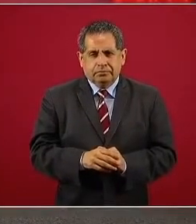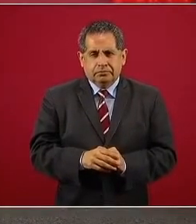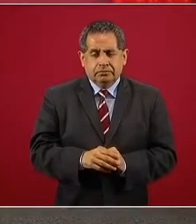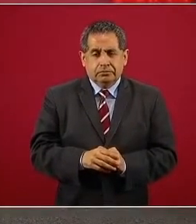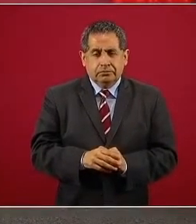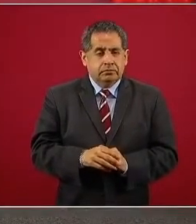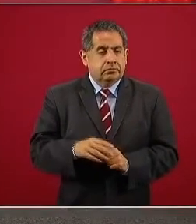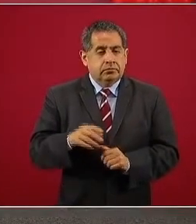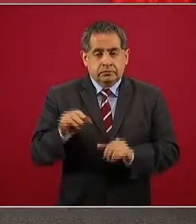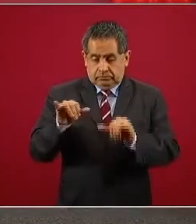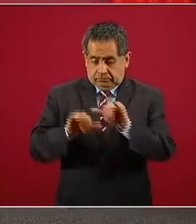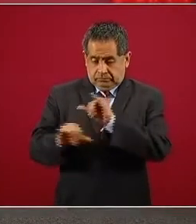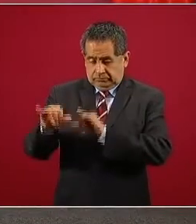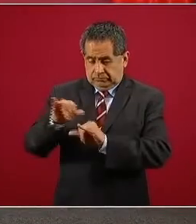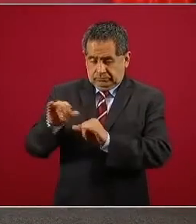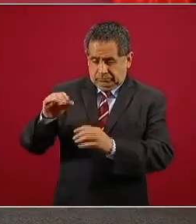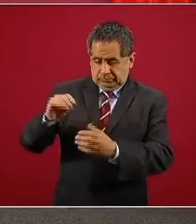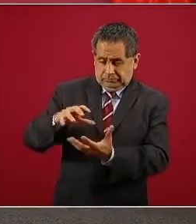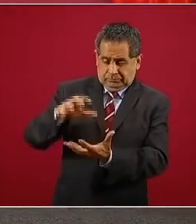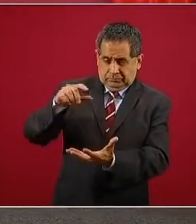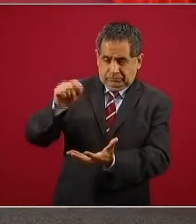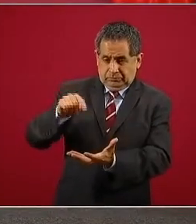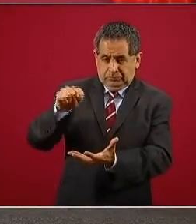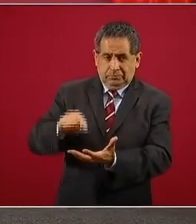Los agroquímicos en general